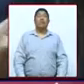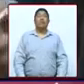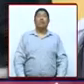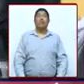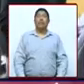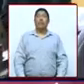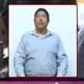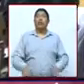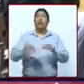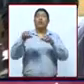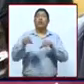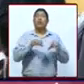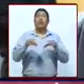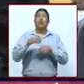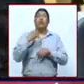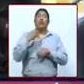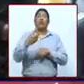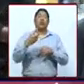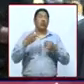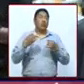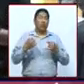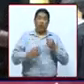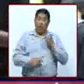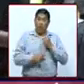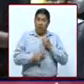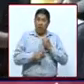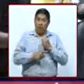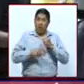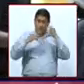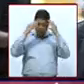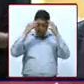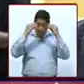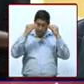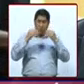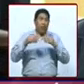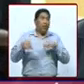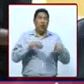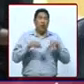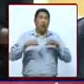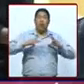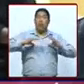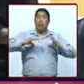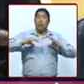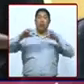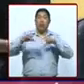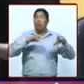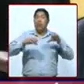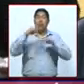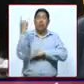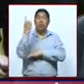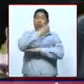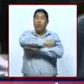Bueno, las réplicas, los adolescentes o los líderes que se han formado en este curso vacacional lo van a realizar el